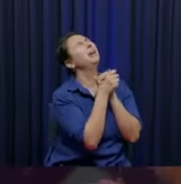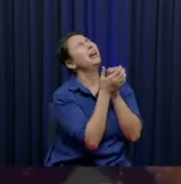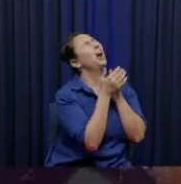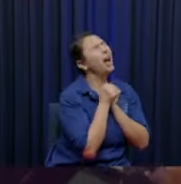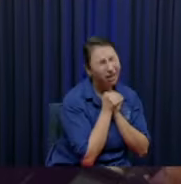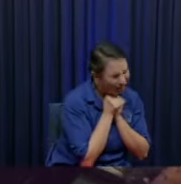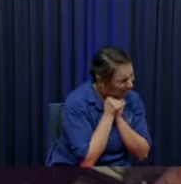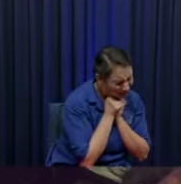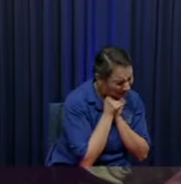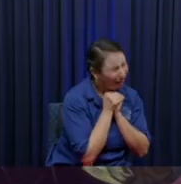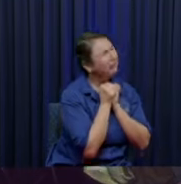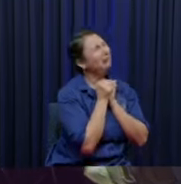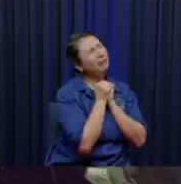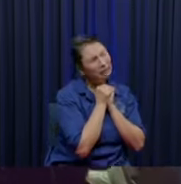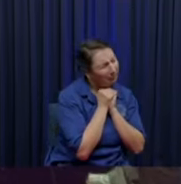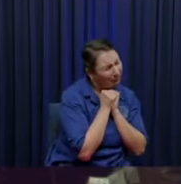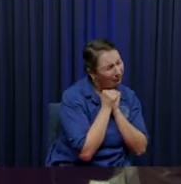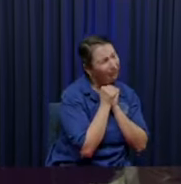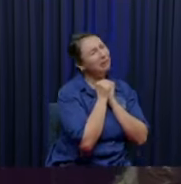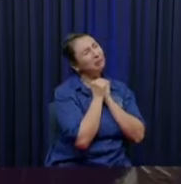auxilio.